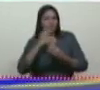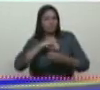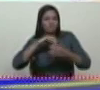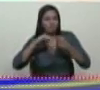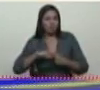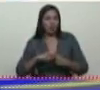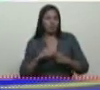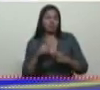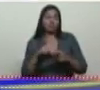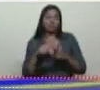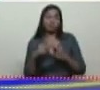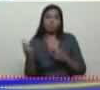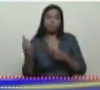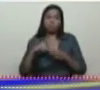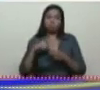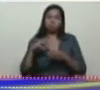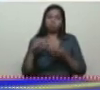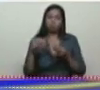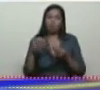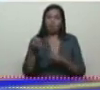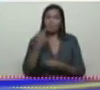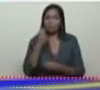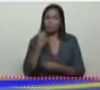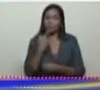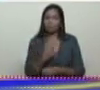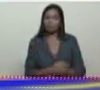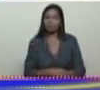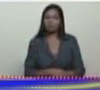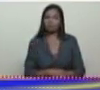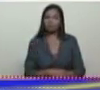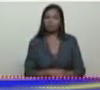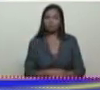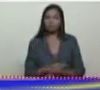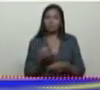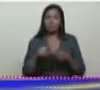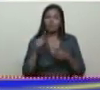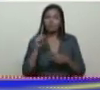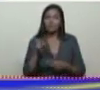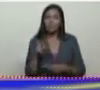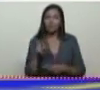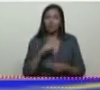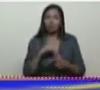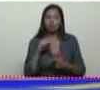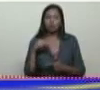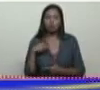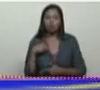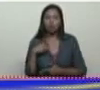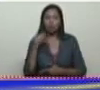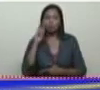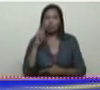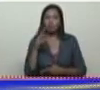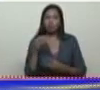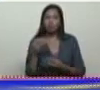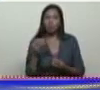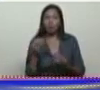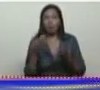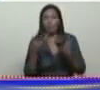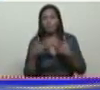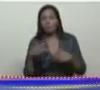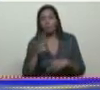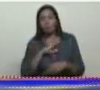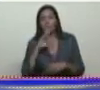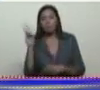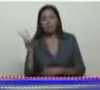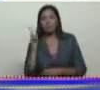Y traemos nuestras medicinas. Y además ahora estamos enfilando todo a producir todo en Venezuela. Tenemos